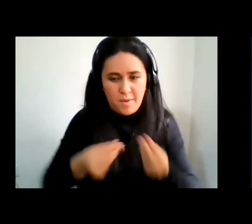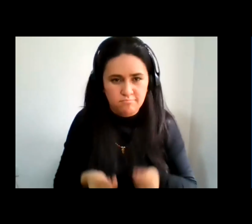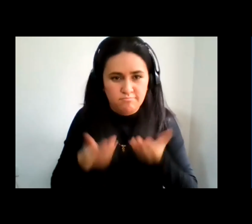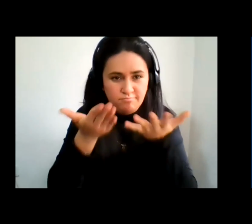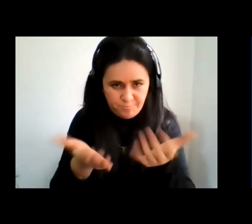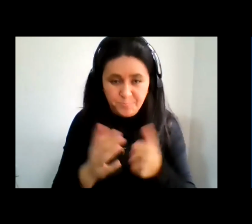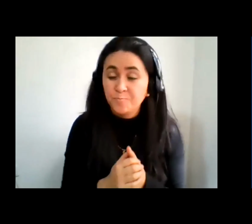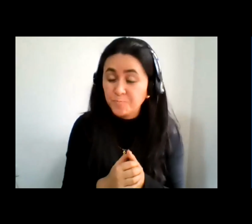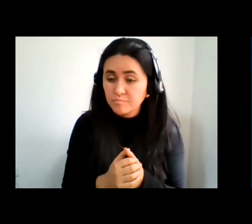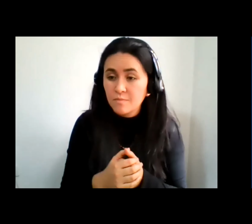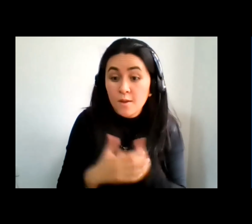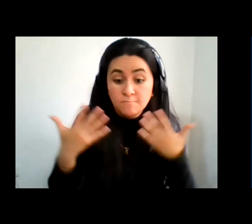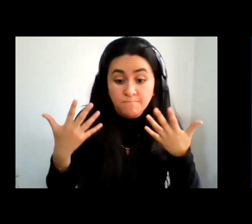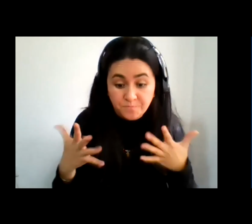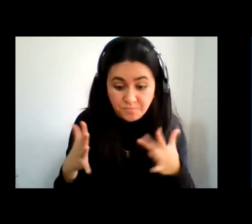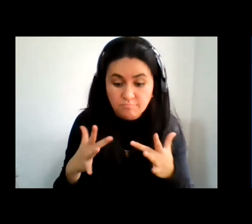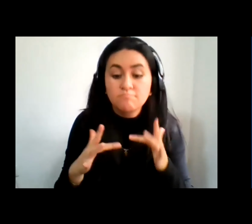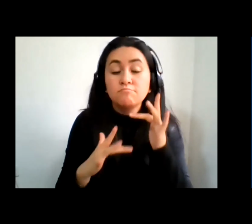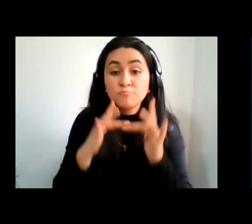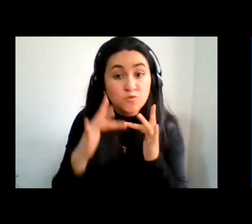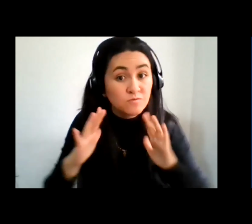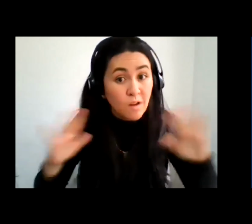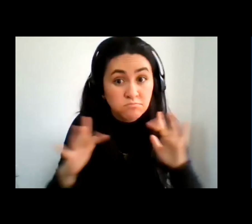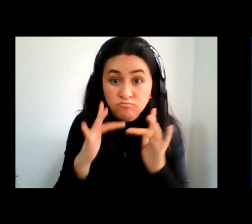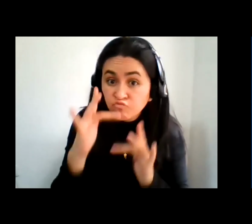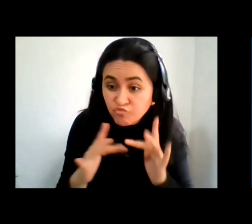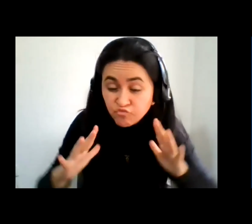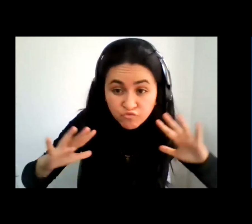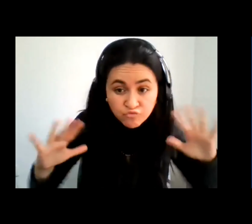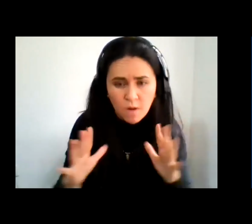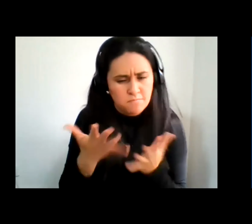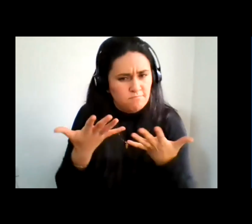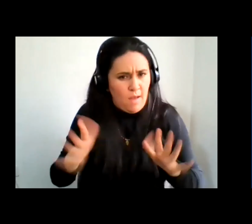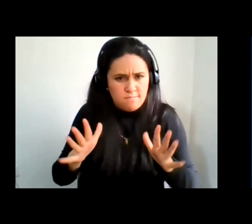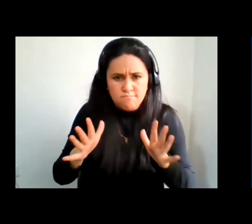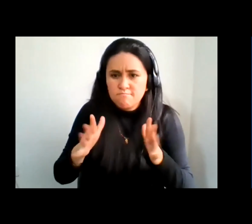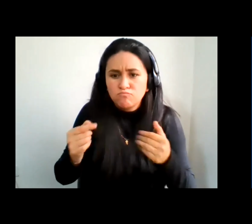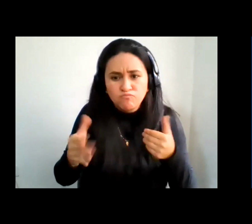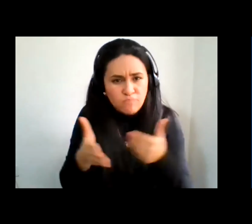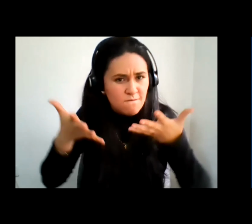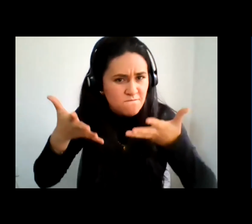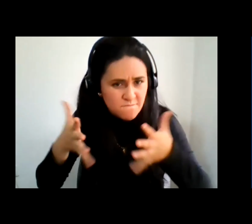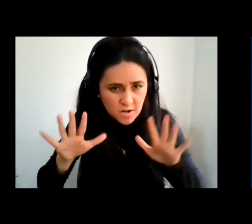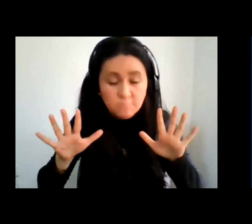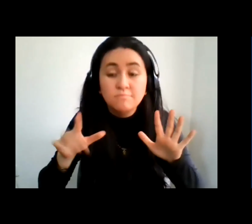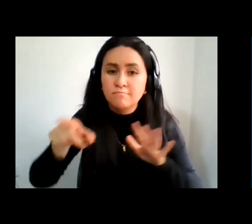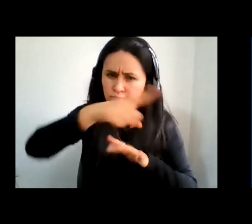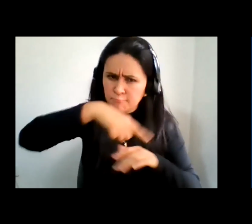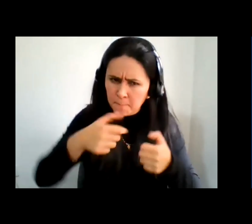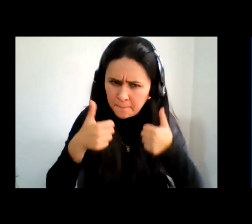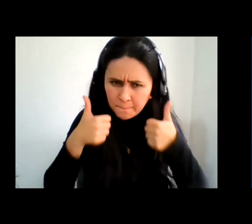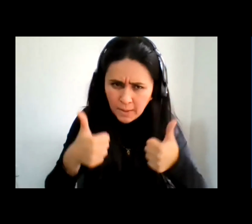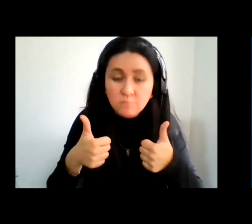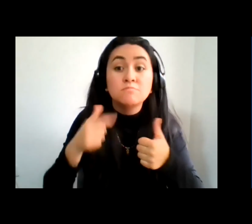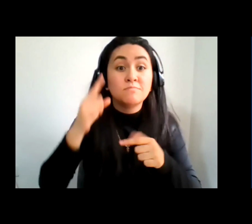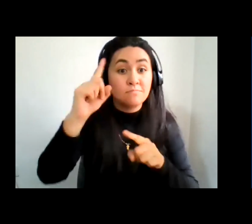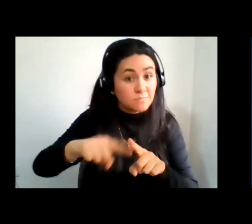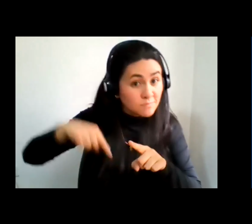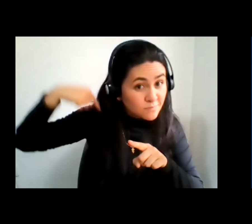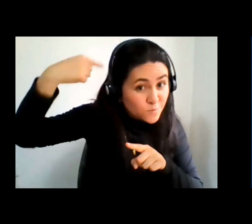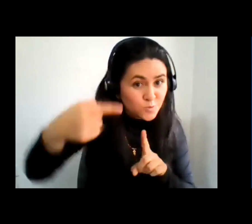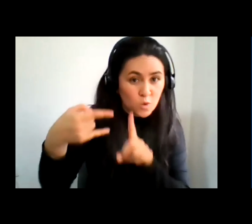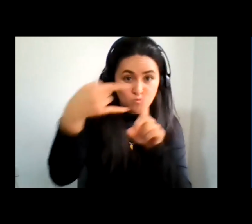último, antes de concluir, me gustaría que todos ustedes también se aseguren de registrarse para el próximo